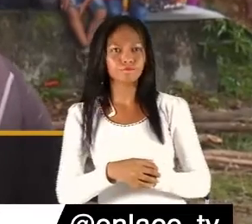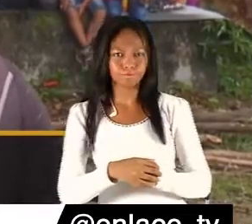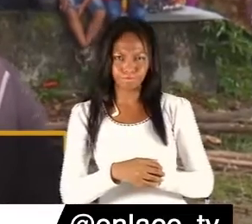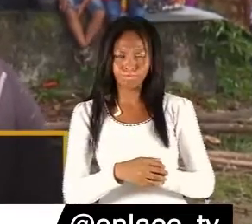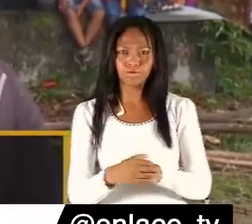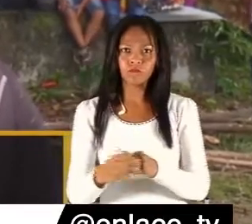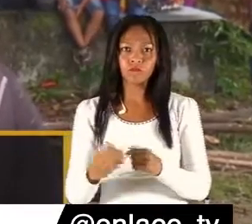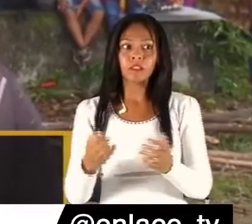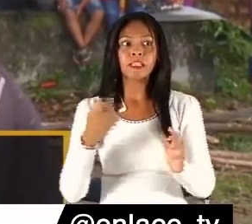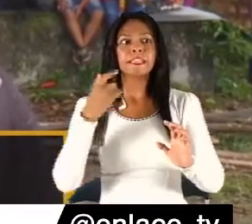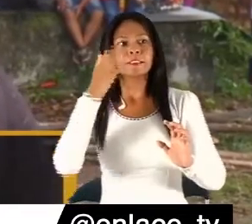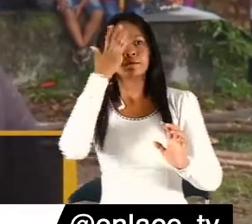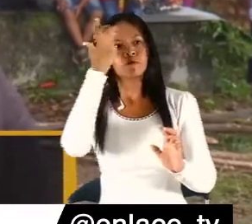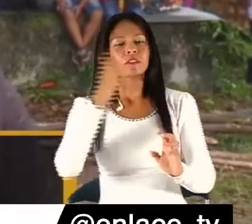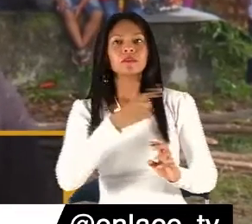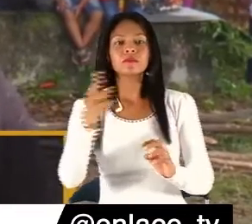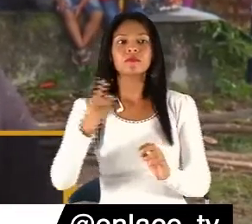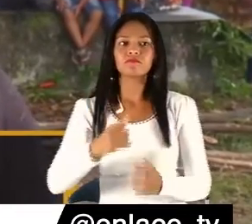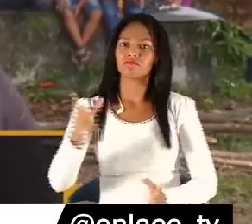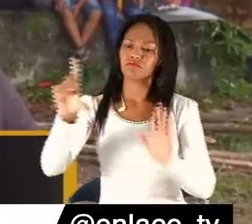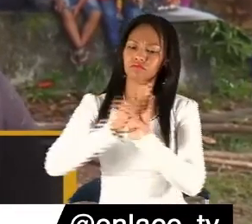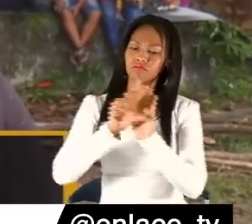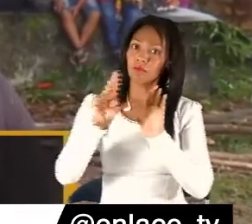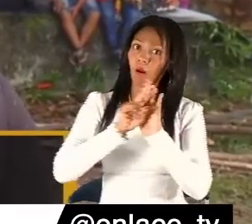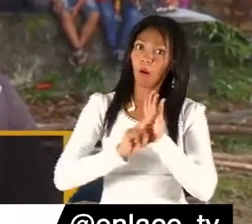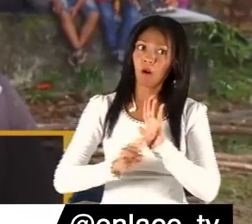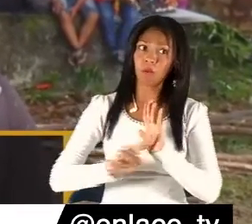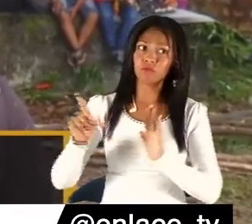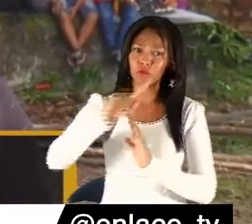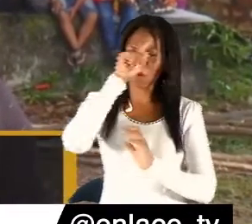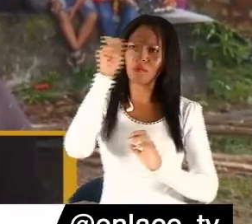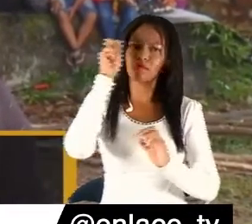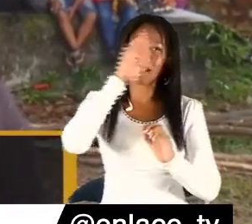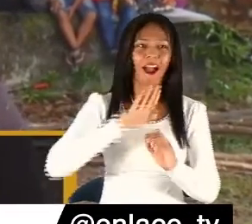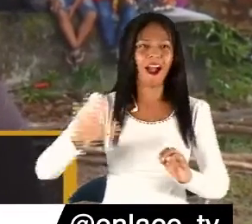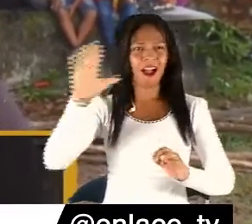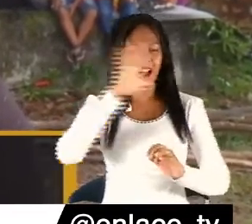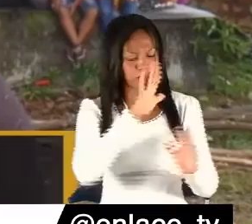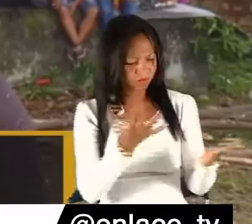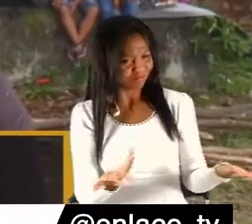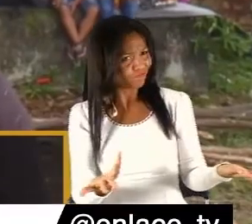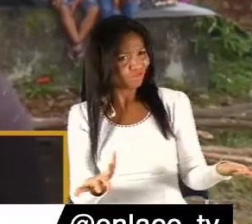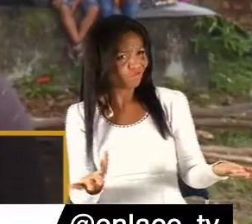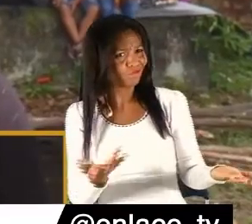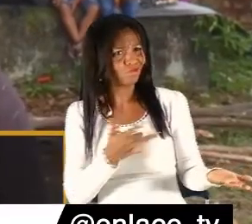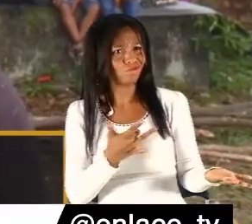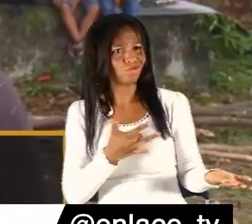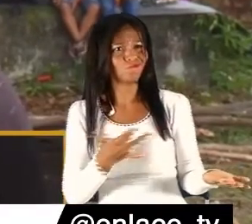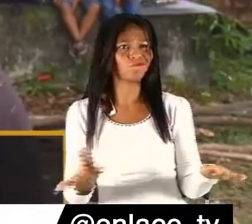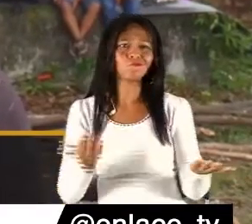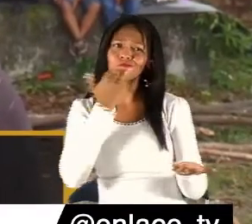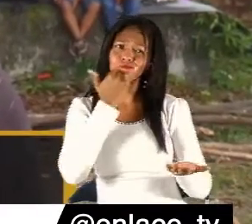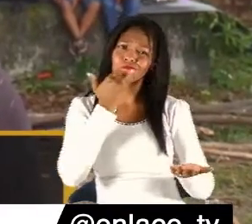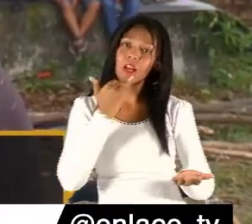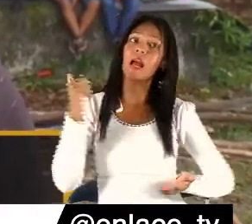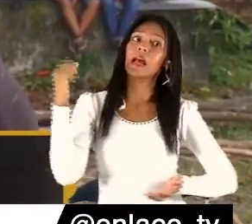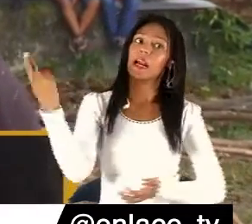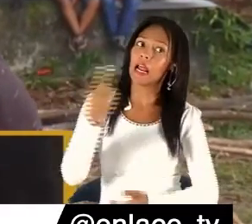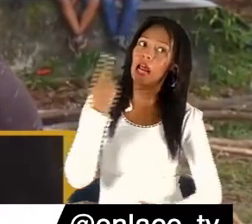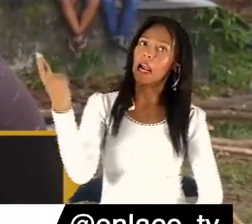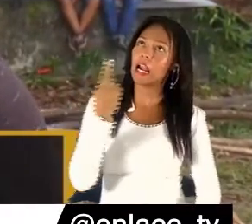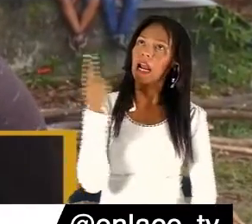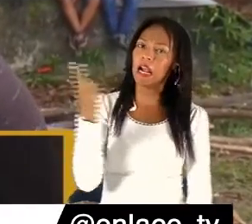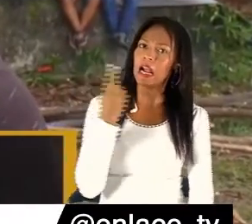debido al incumplimiento que ha venido trayendo el gobierno nacional, como ya es reiterativamente que lo viene haciendo,